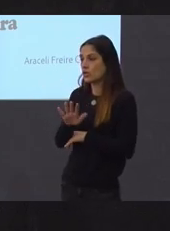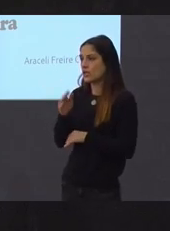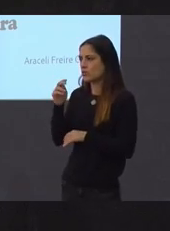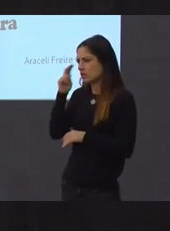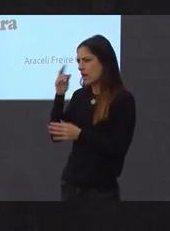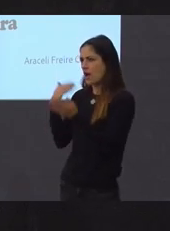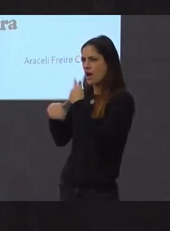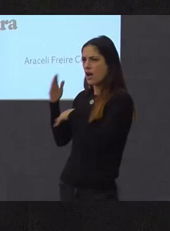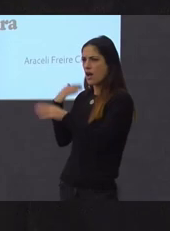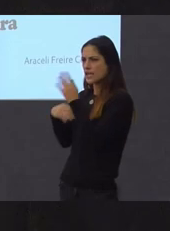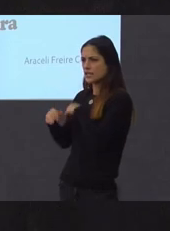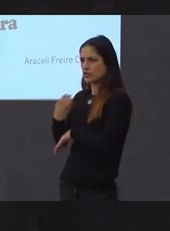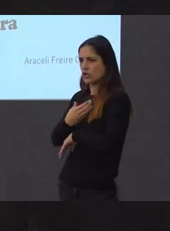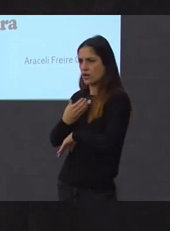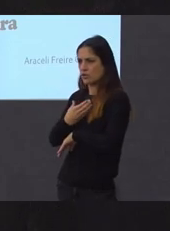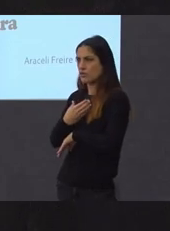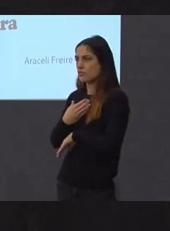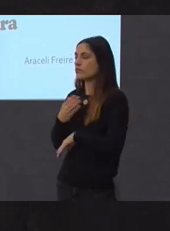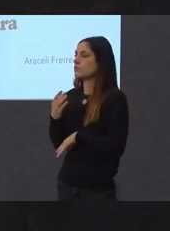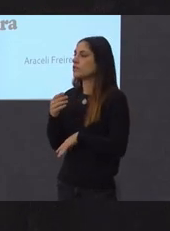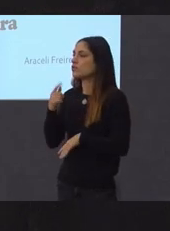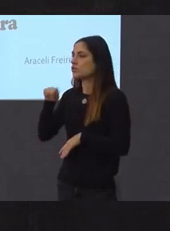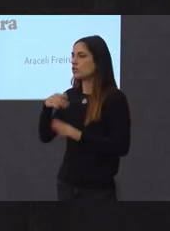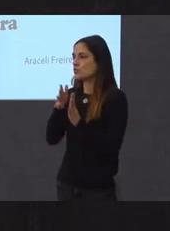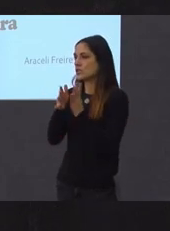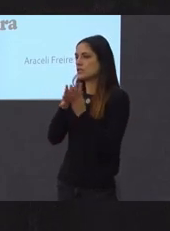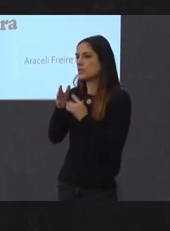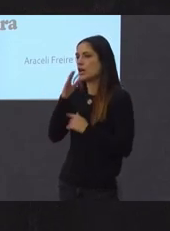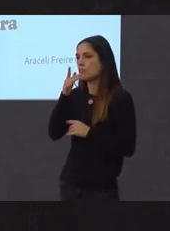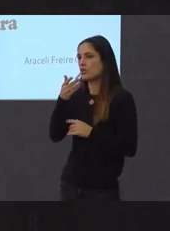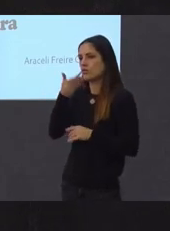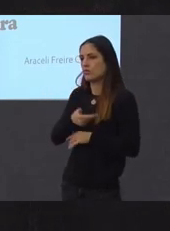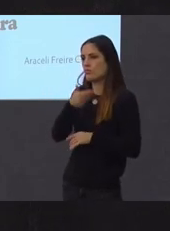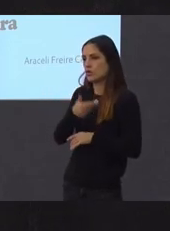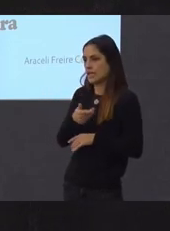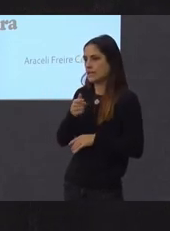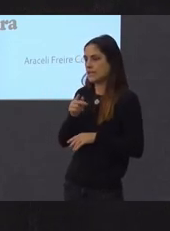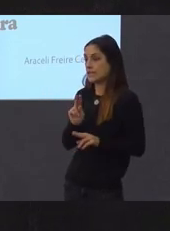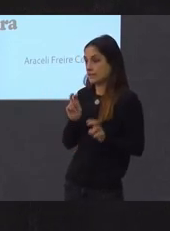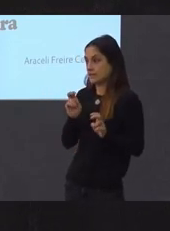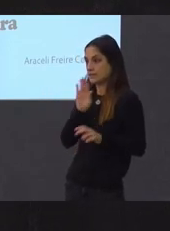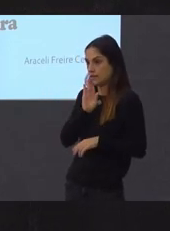aos concellos, e logo explicarevos por que é tan relevante esta apreciación.